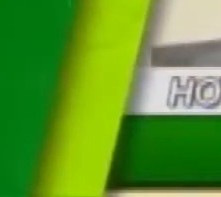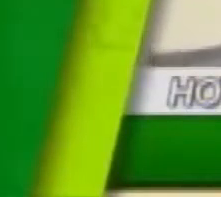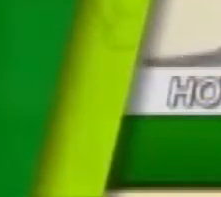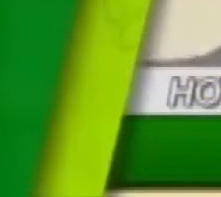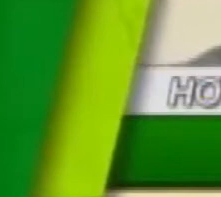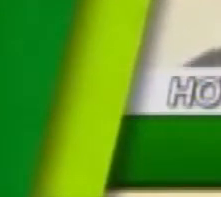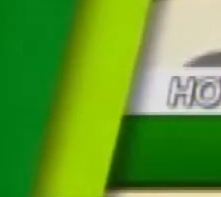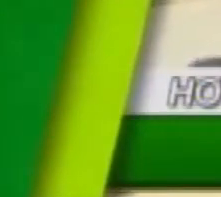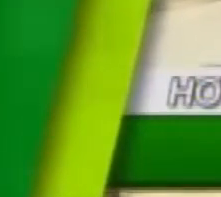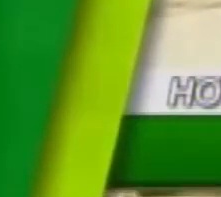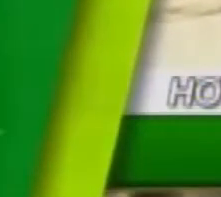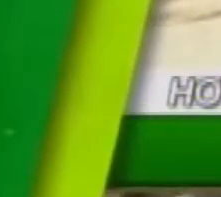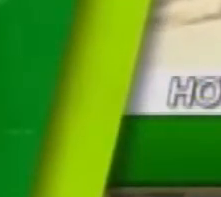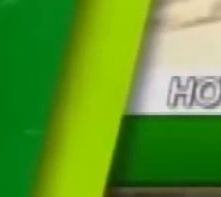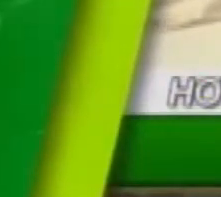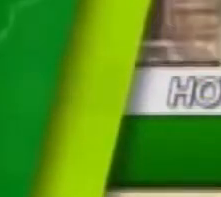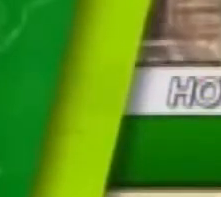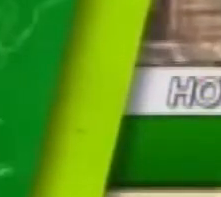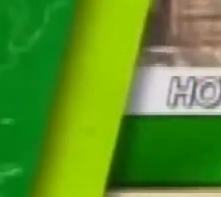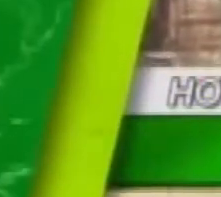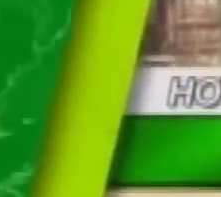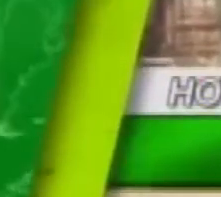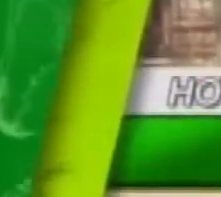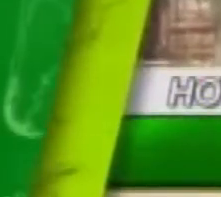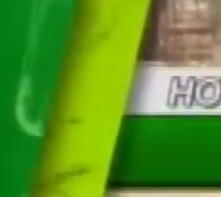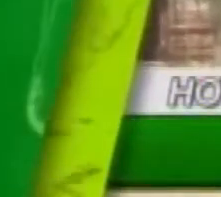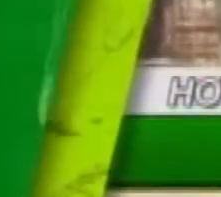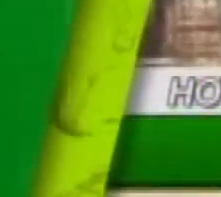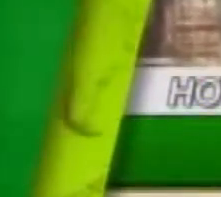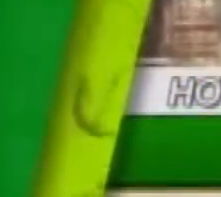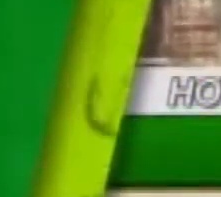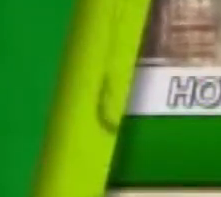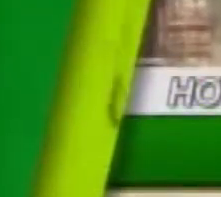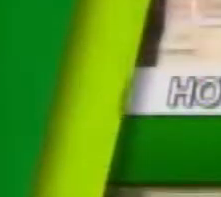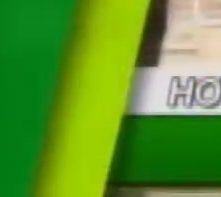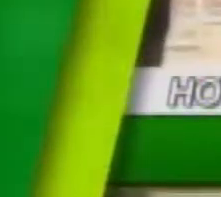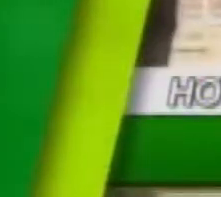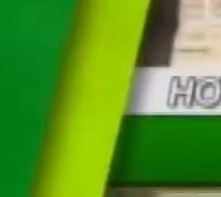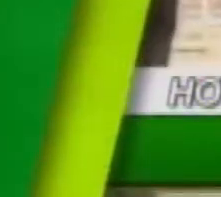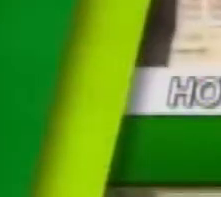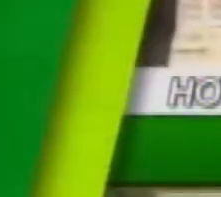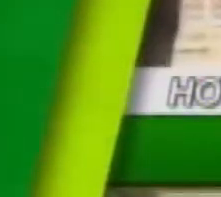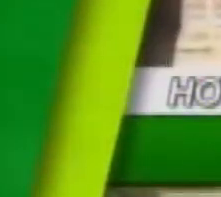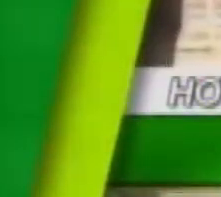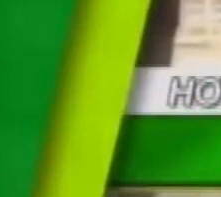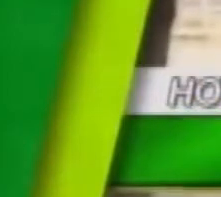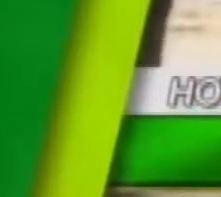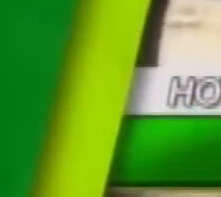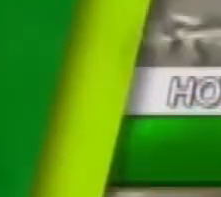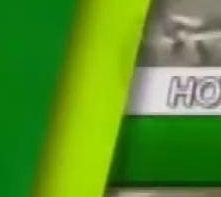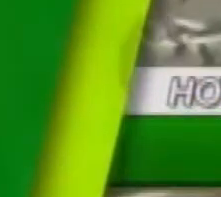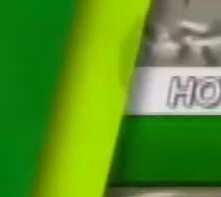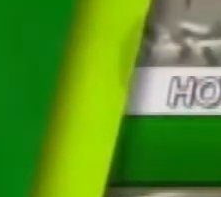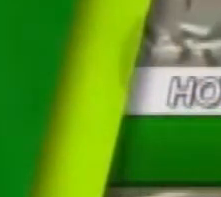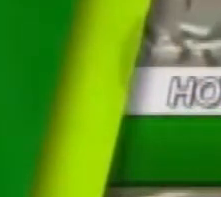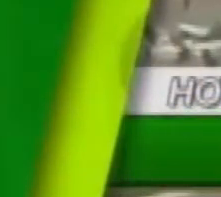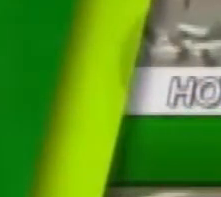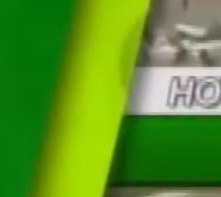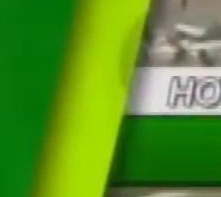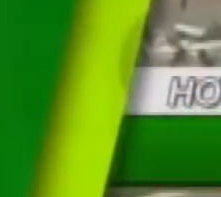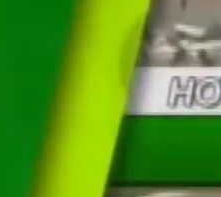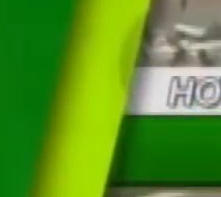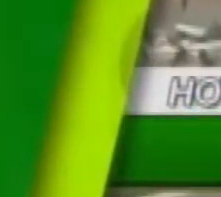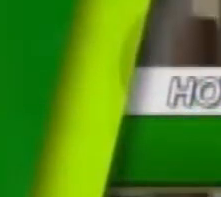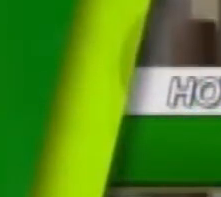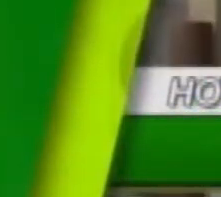Errores en la construcción del Estadio Romelio Martínez. Aquí le contamos cuáles son las violaciones a las normas urbanísticas de